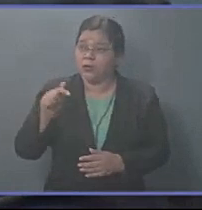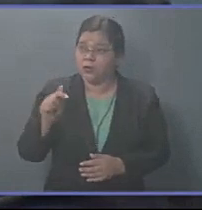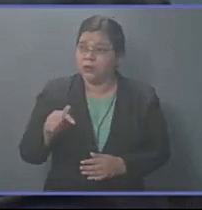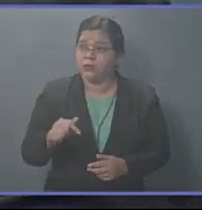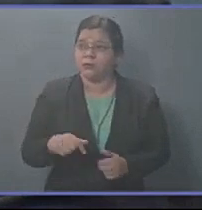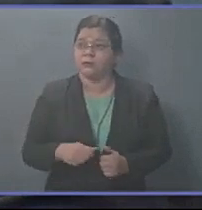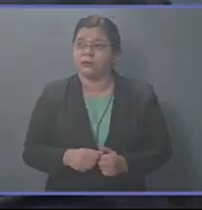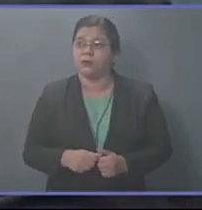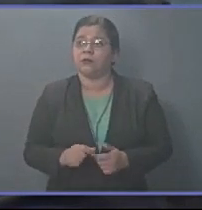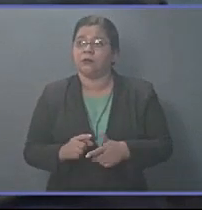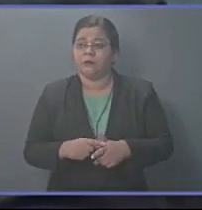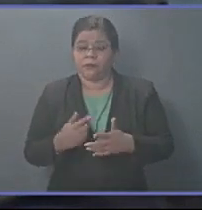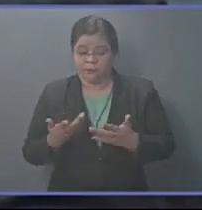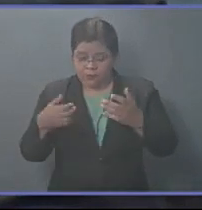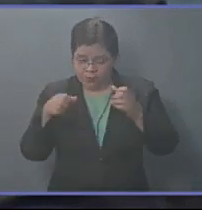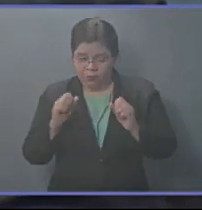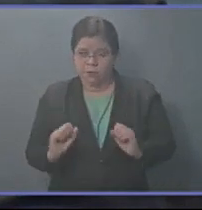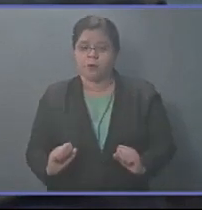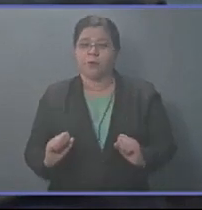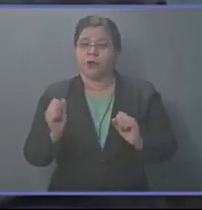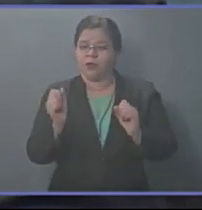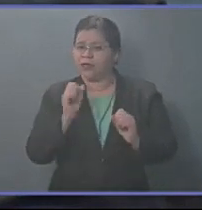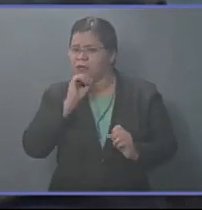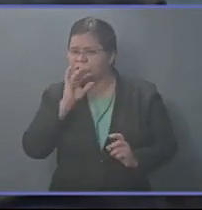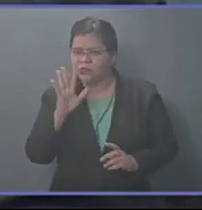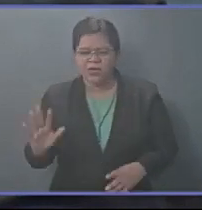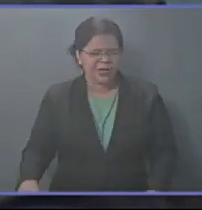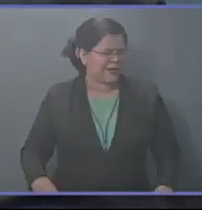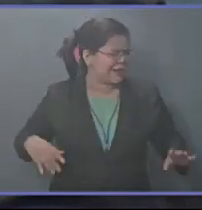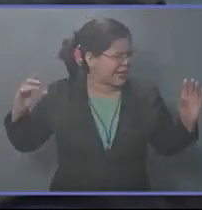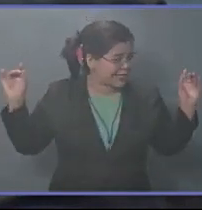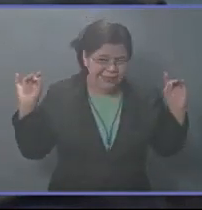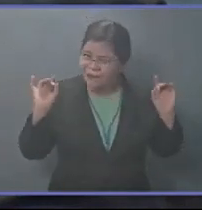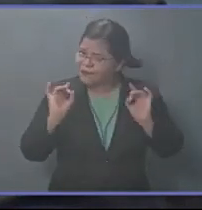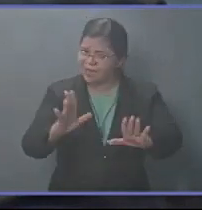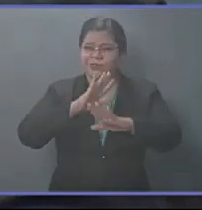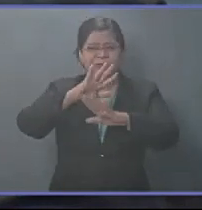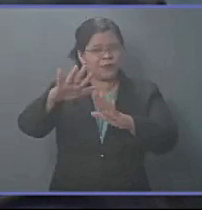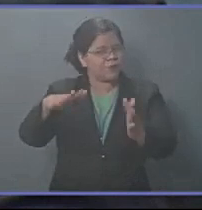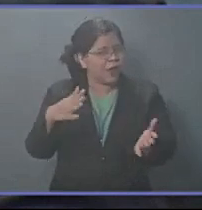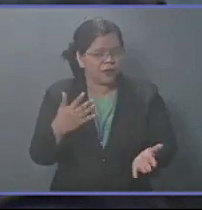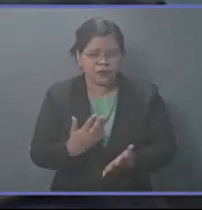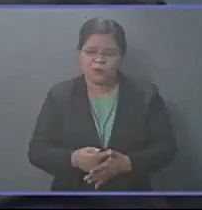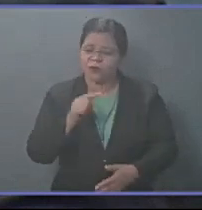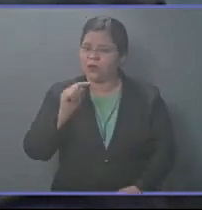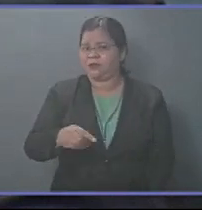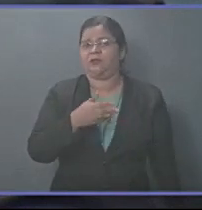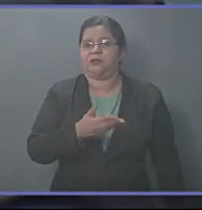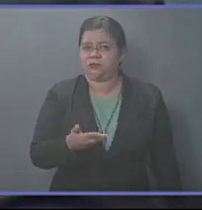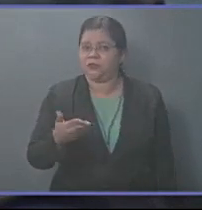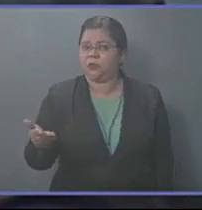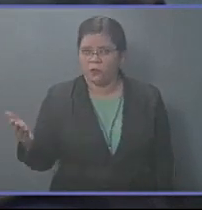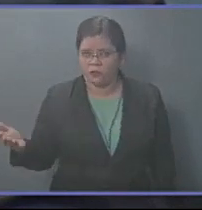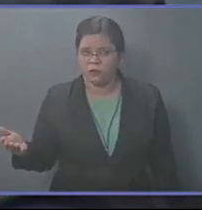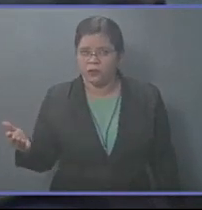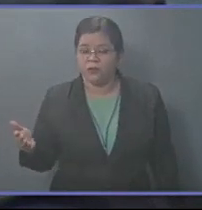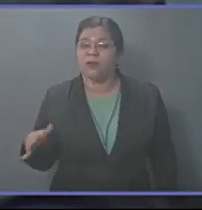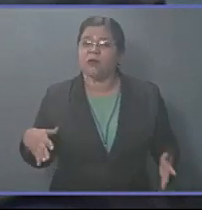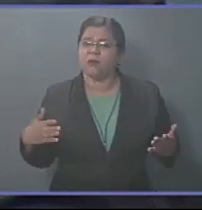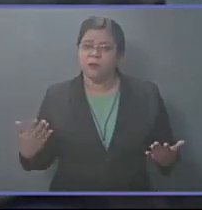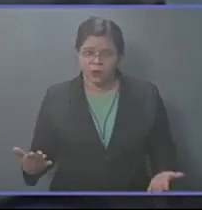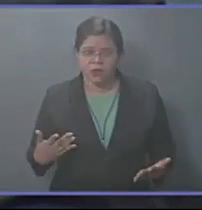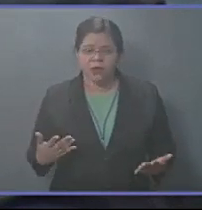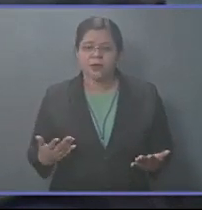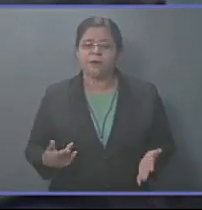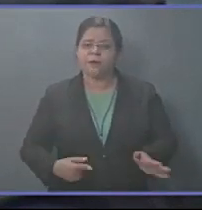se pronuncie en un rechazo a tan lamentables acontecimientos que ponen de